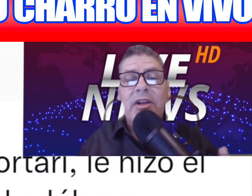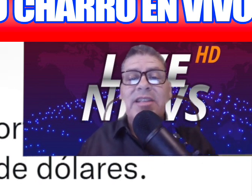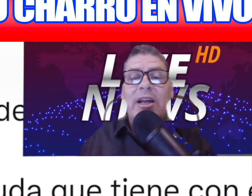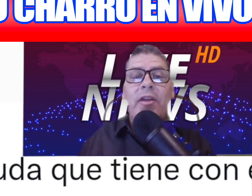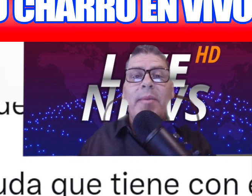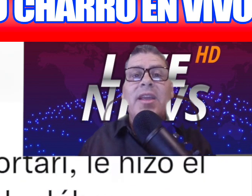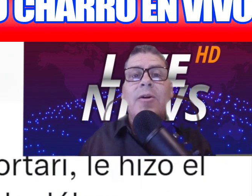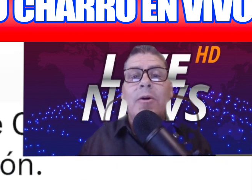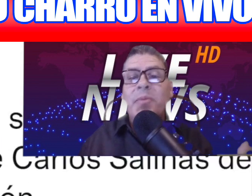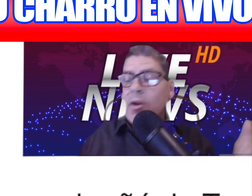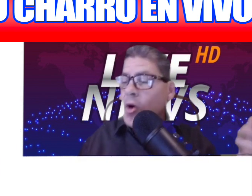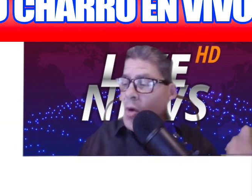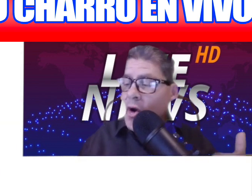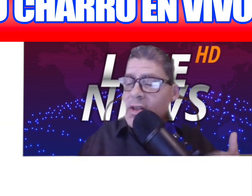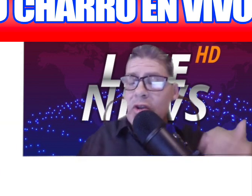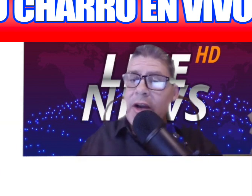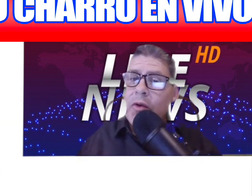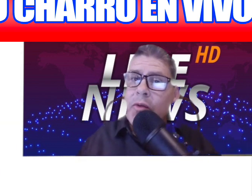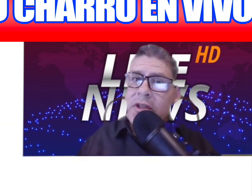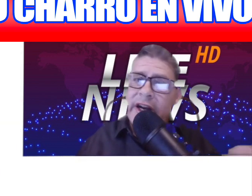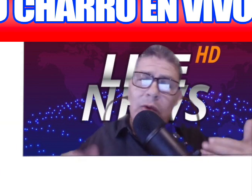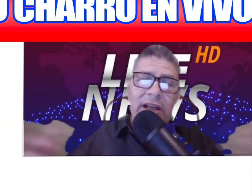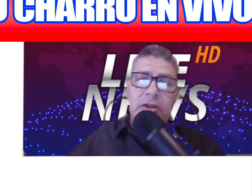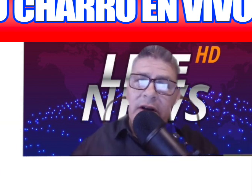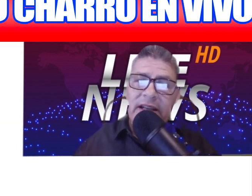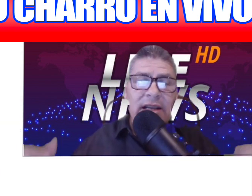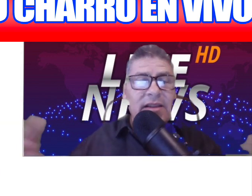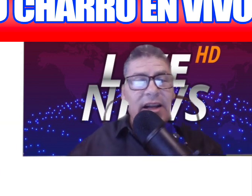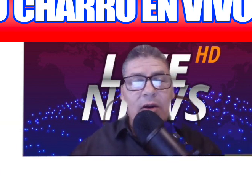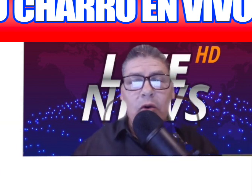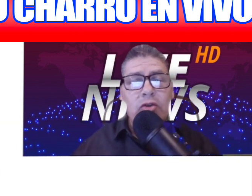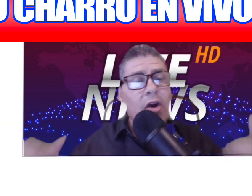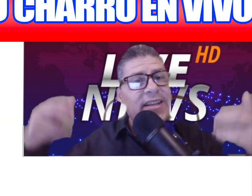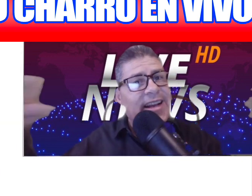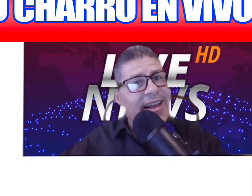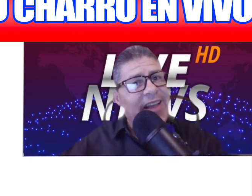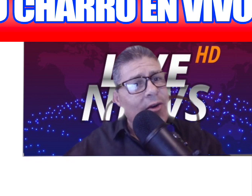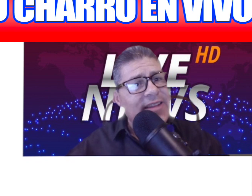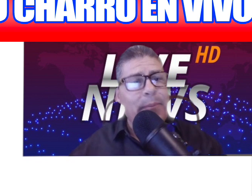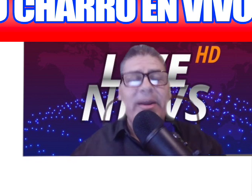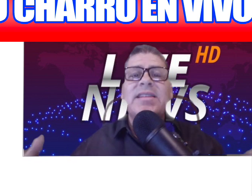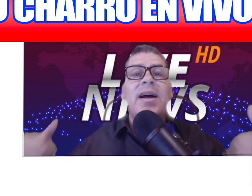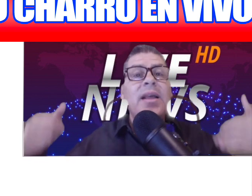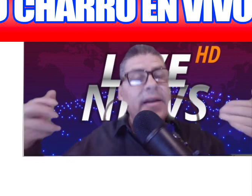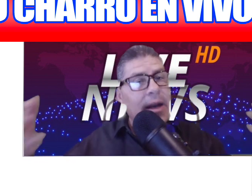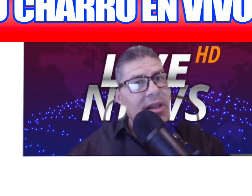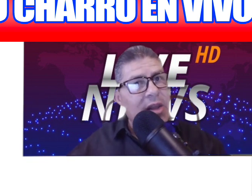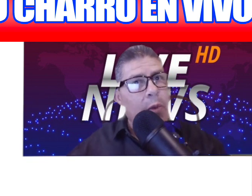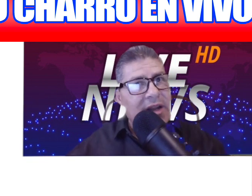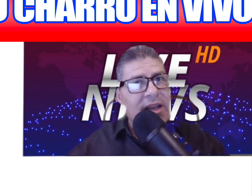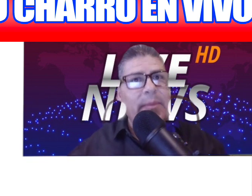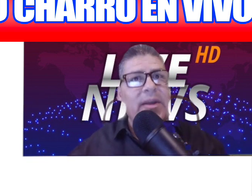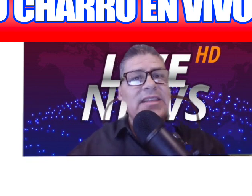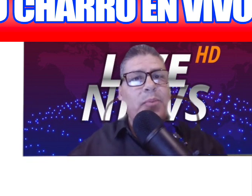tiene con el Estado de México. ¿Cómo hizo triangulaciones de recursos y se quedaron esa empresa? Realmente